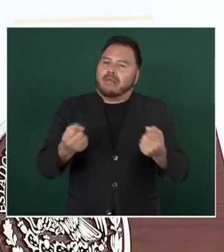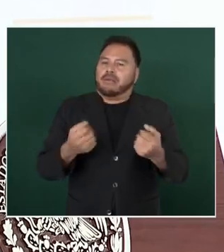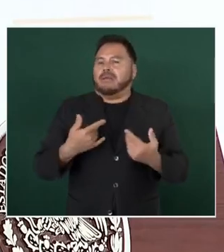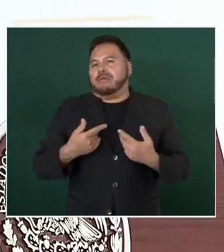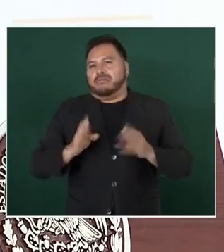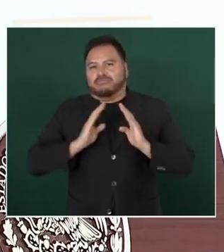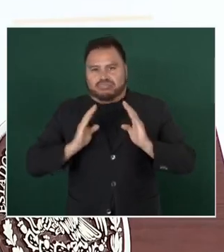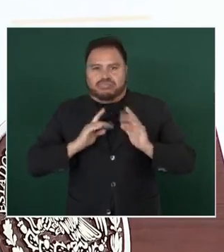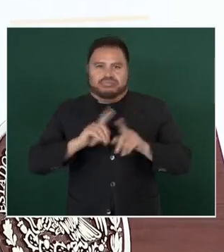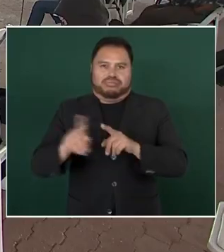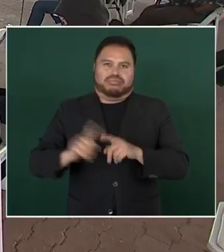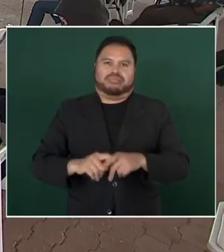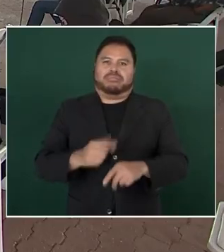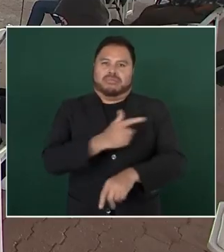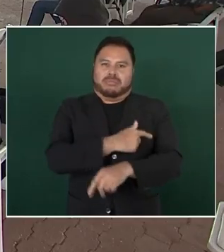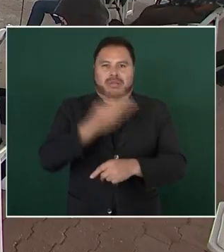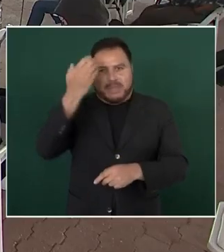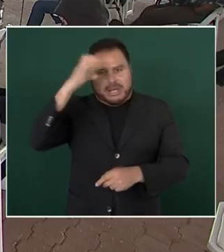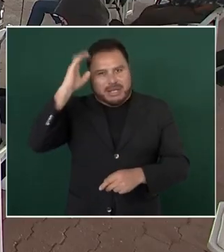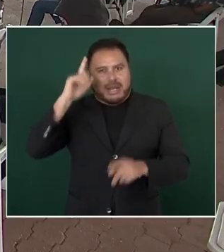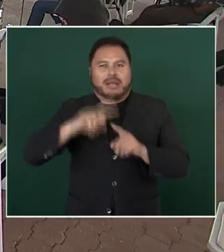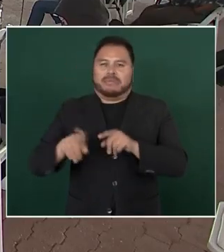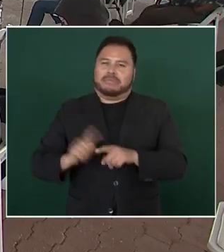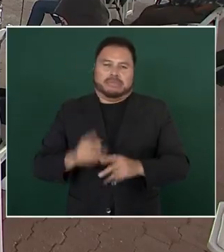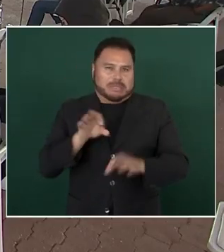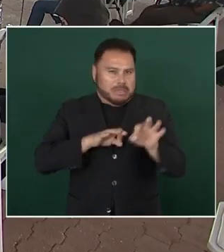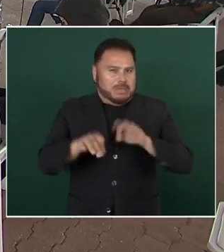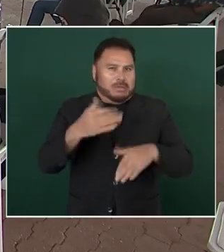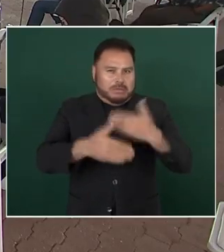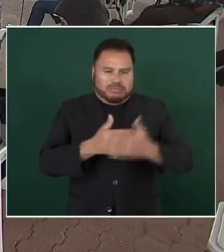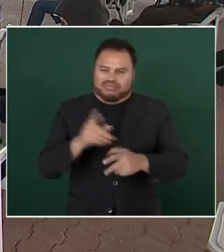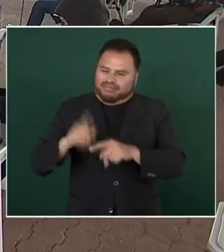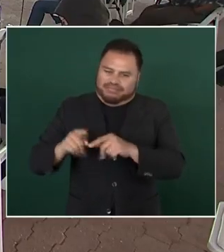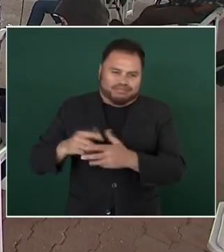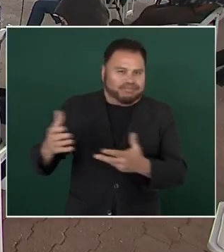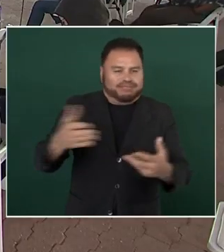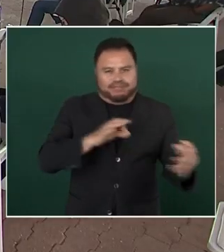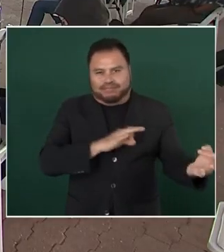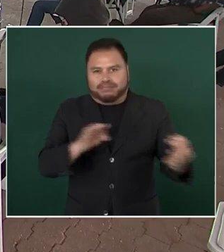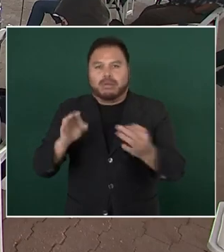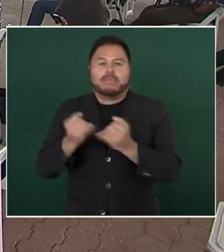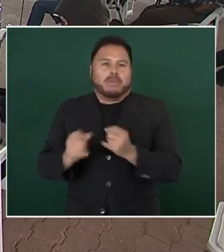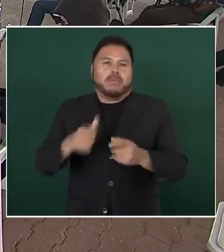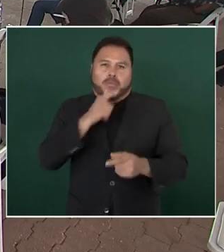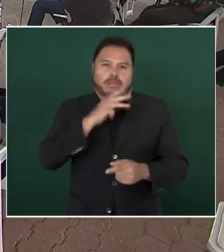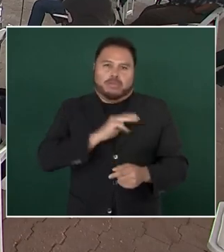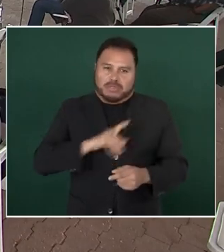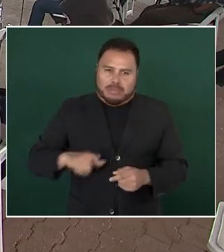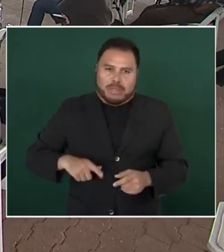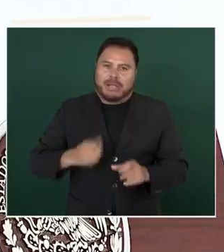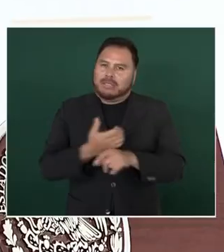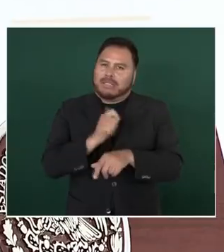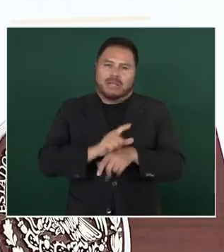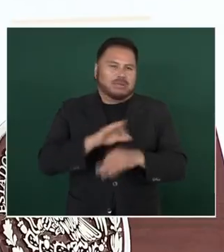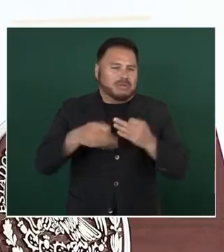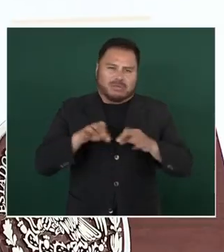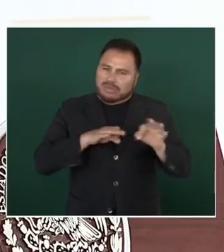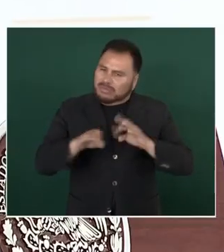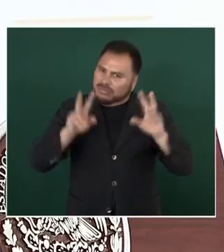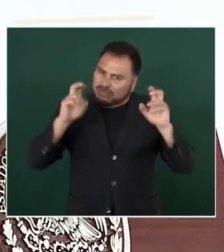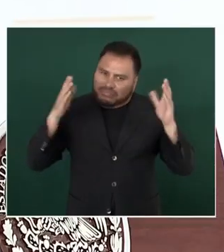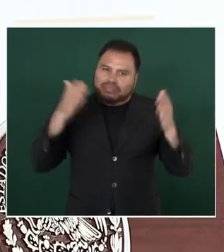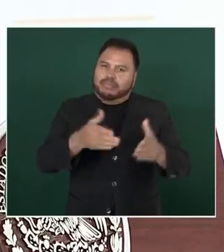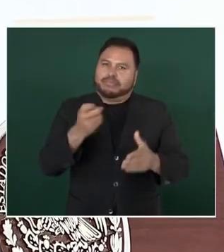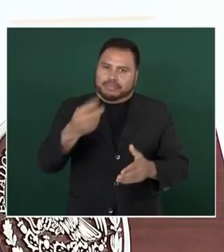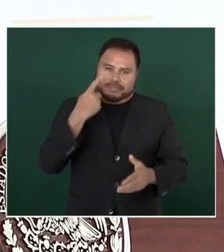el Ejército, la Marina, la Guardia Nacional, incluso algunas policías municipales, estatales. Todo el mundo estamos empeñados